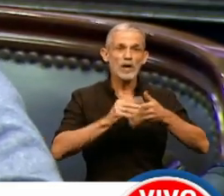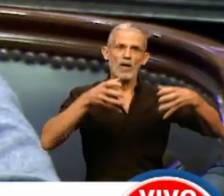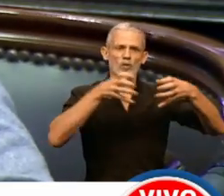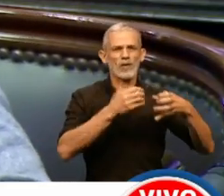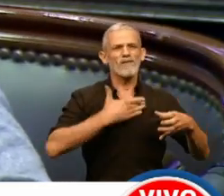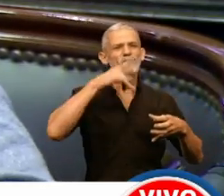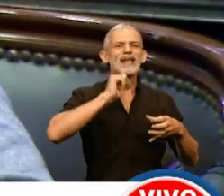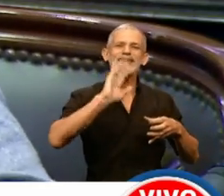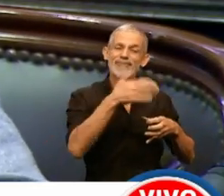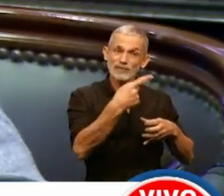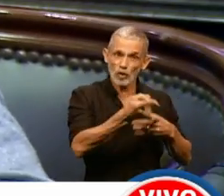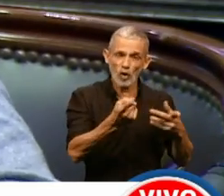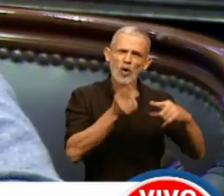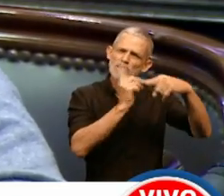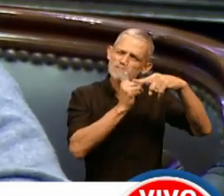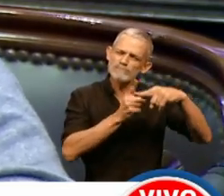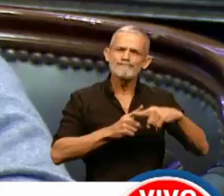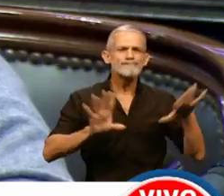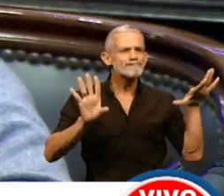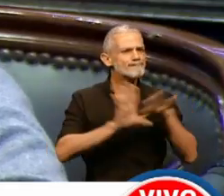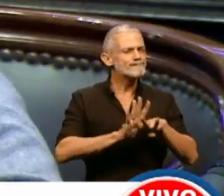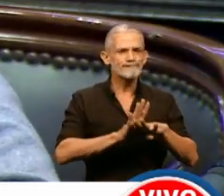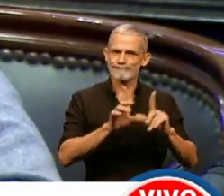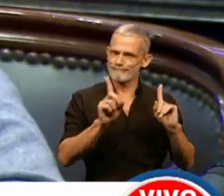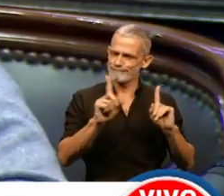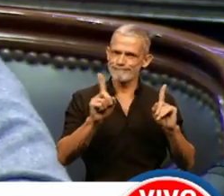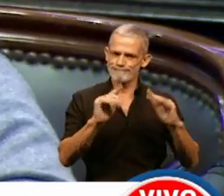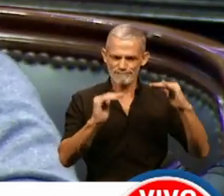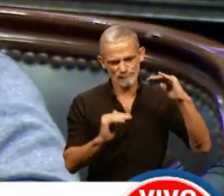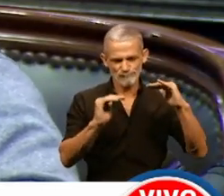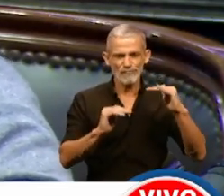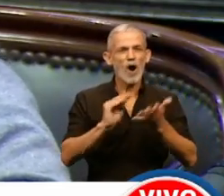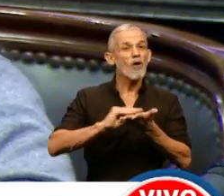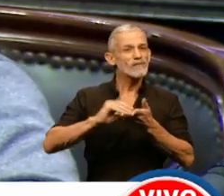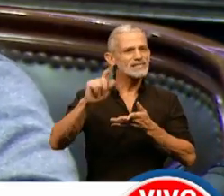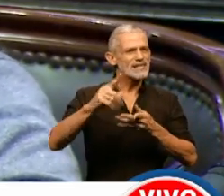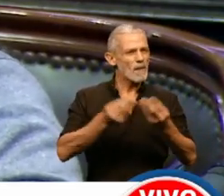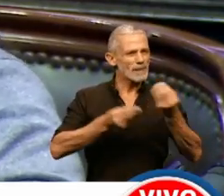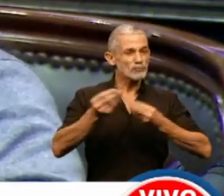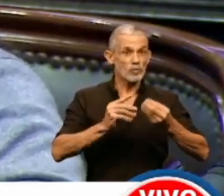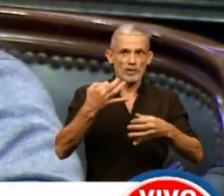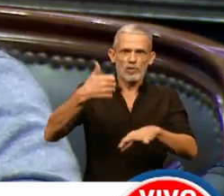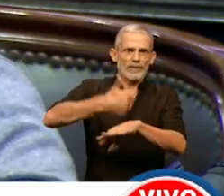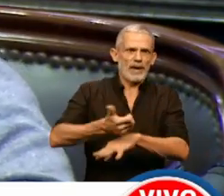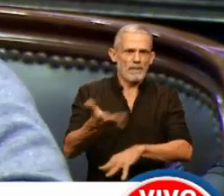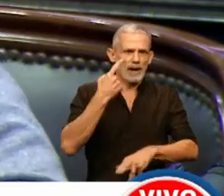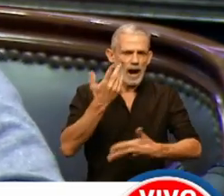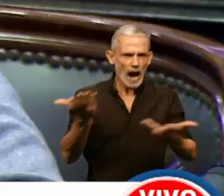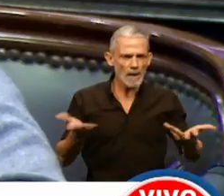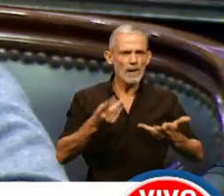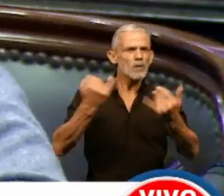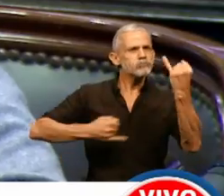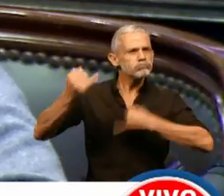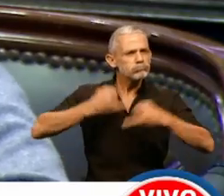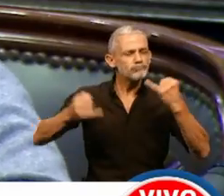todos para explicar este punto las cuentas verdaderamente no cierran y la oficina de presupuesto que debería estar acá presente con